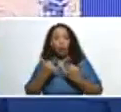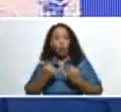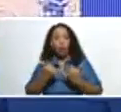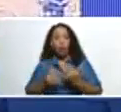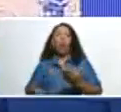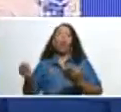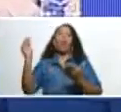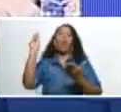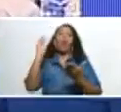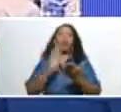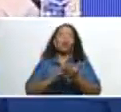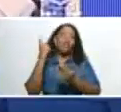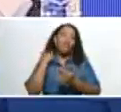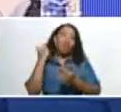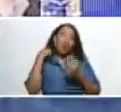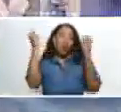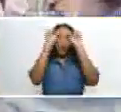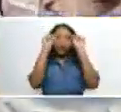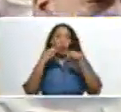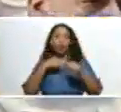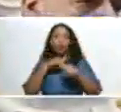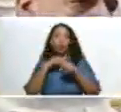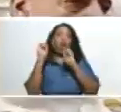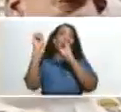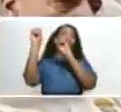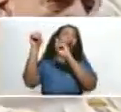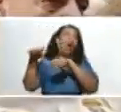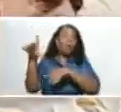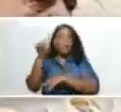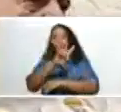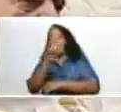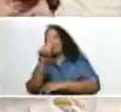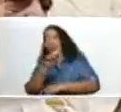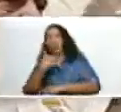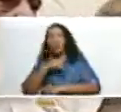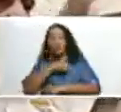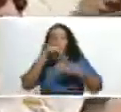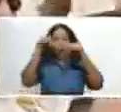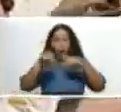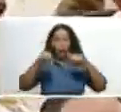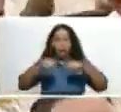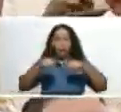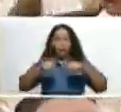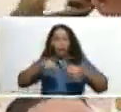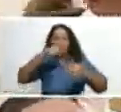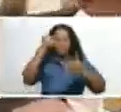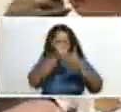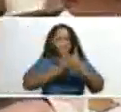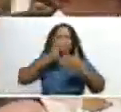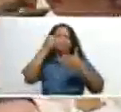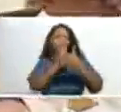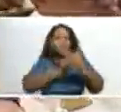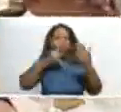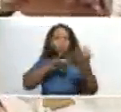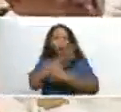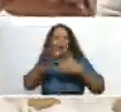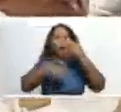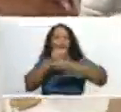volvimos al viejo sistema, porque no nos íbamos a rendir, no nos vamos a rendir en medio de esta crisis y bloqueo que nos han